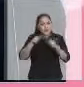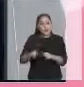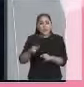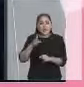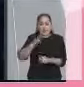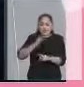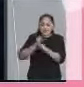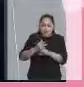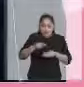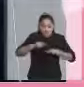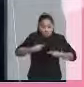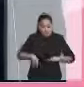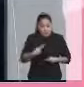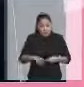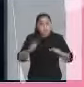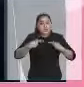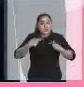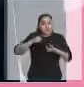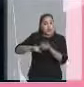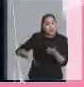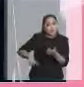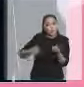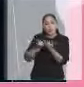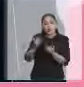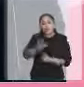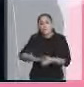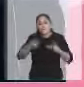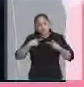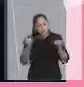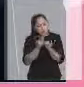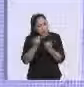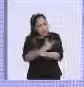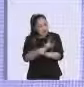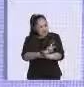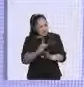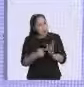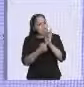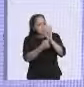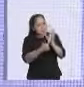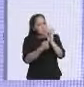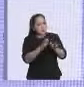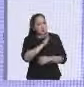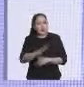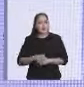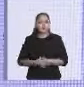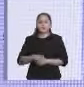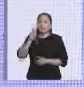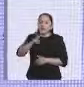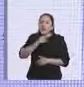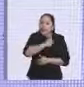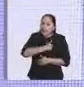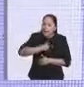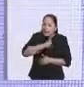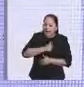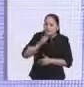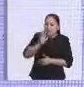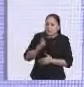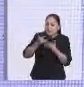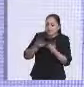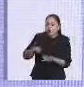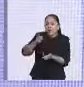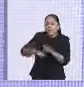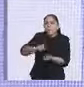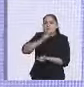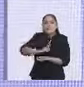de lado y lado, ciudadanos y funcionarios? Es que otra vez, lamentablemente se ha construido una historia de mentiras. En la página de internet